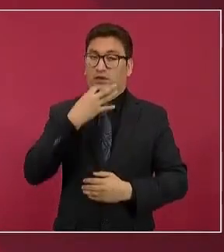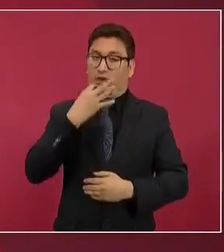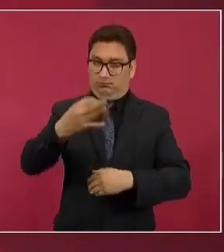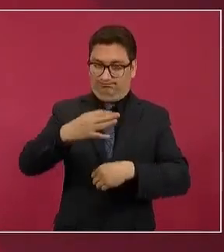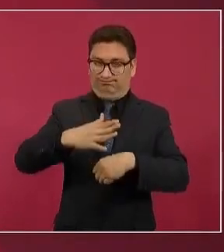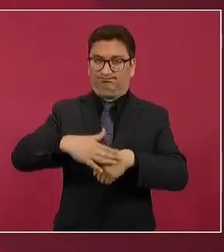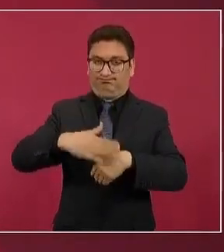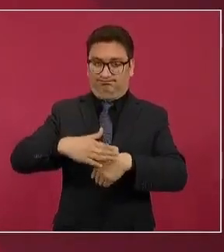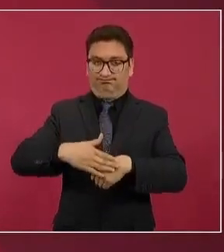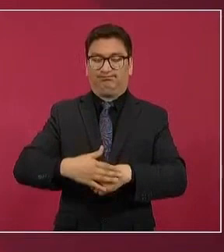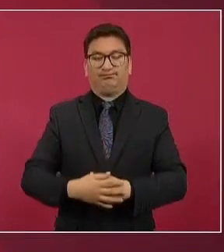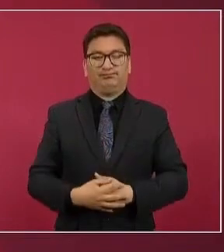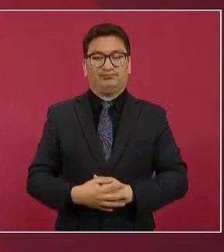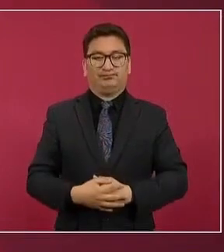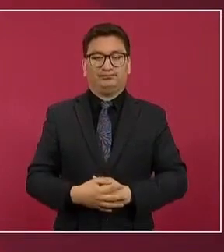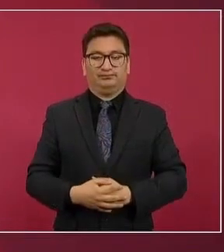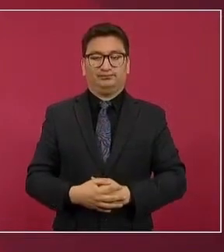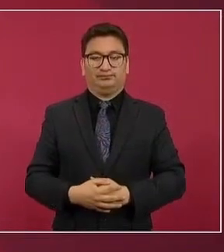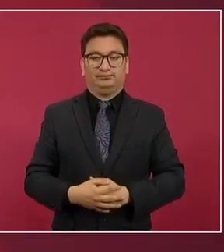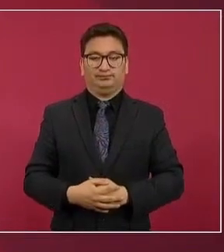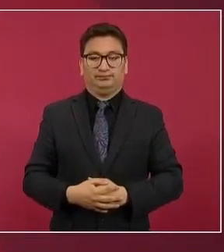también.